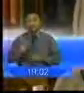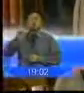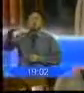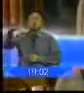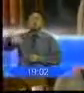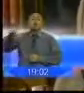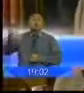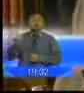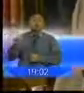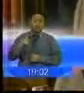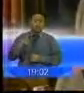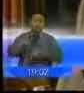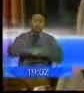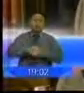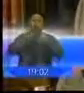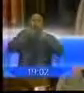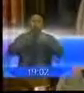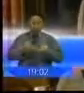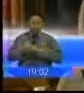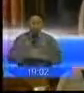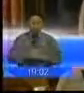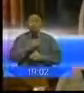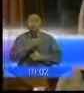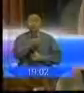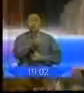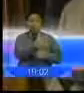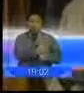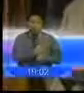los formulismos no vamos a perder recuperar ese